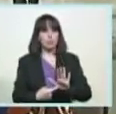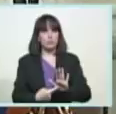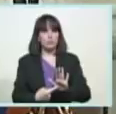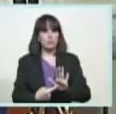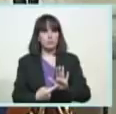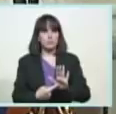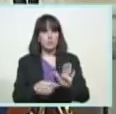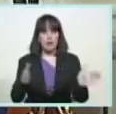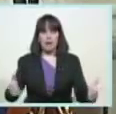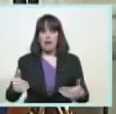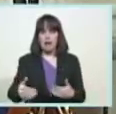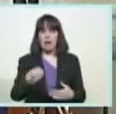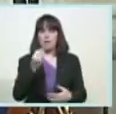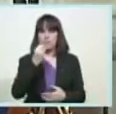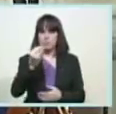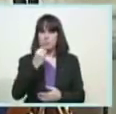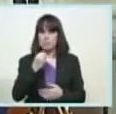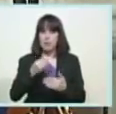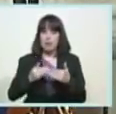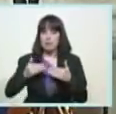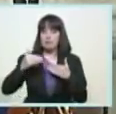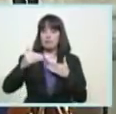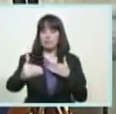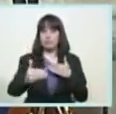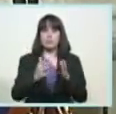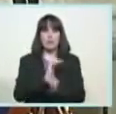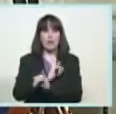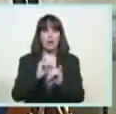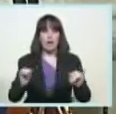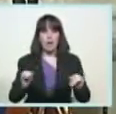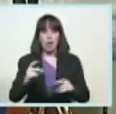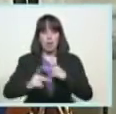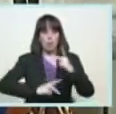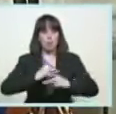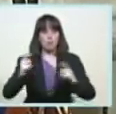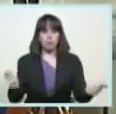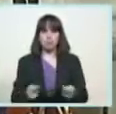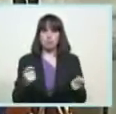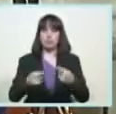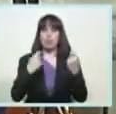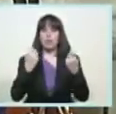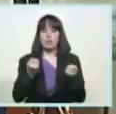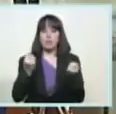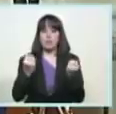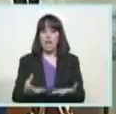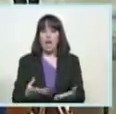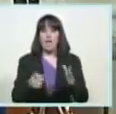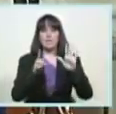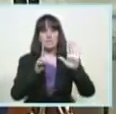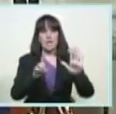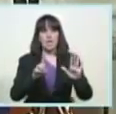el club ampliado que debe llegar también de manera progresiva a los 6 millones de familias